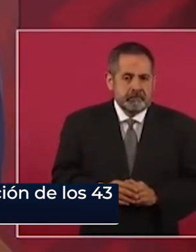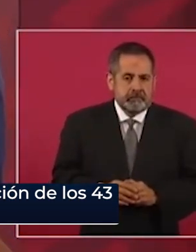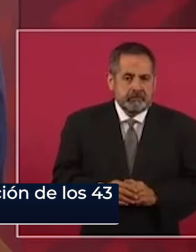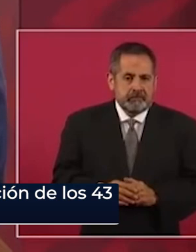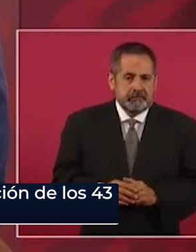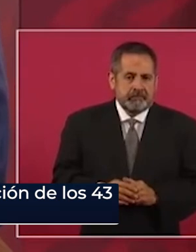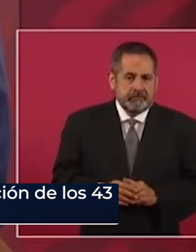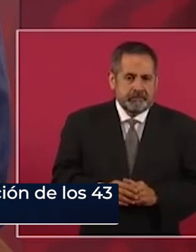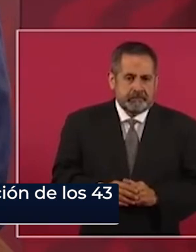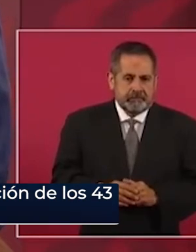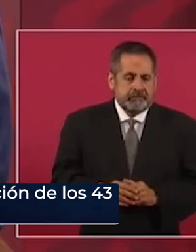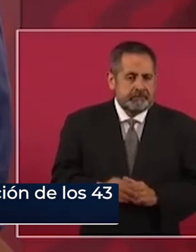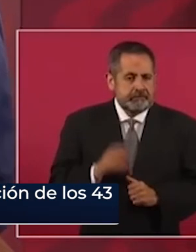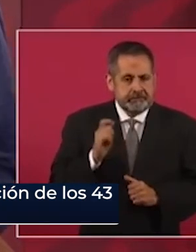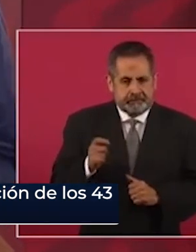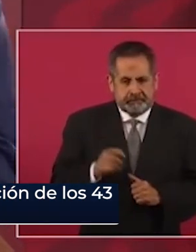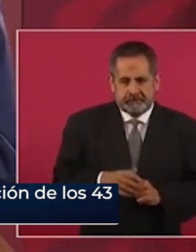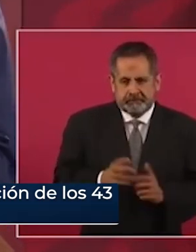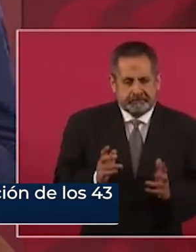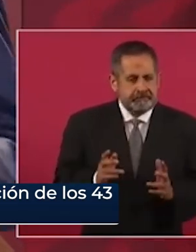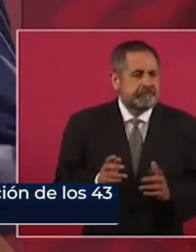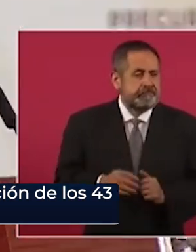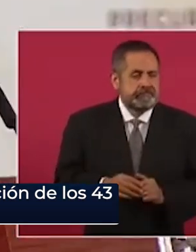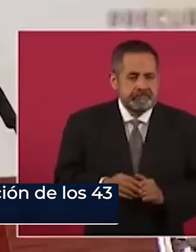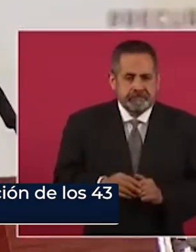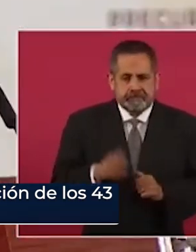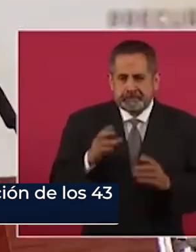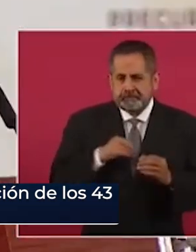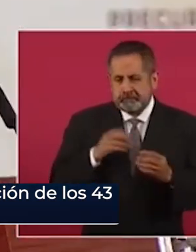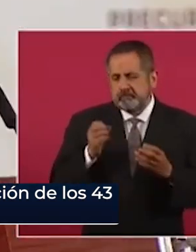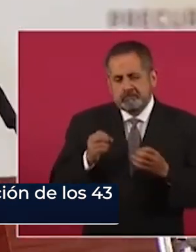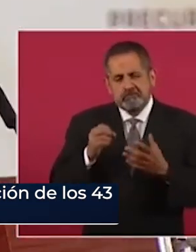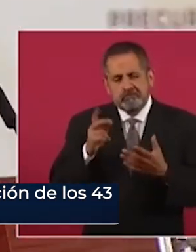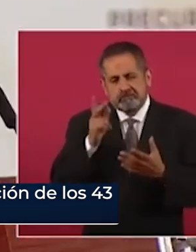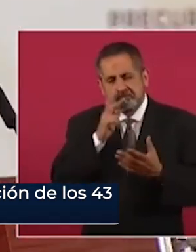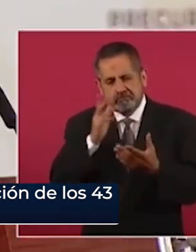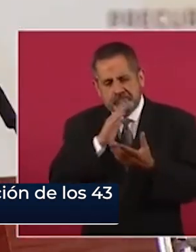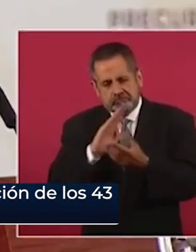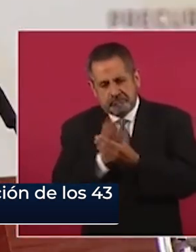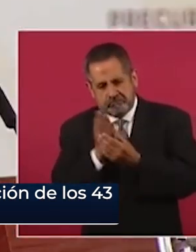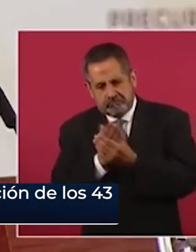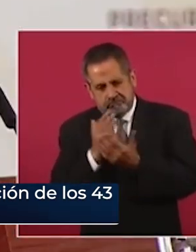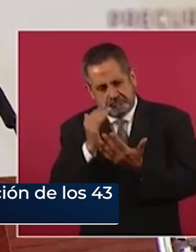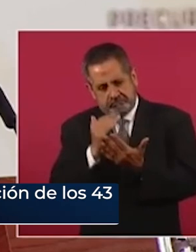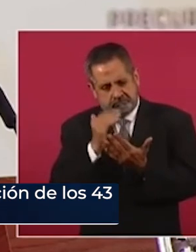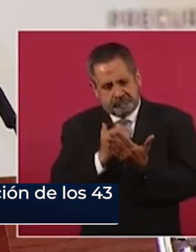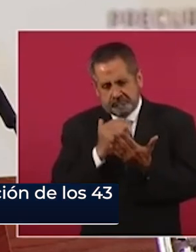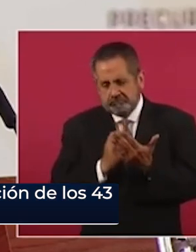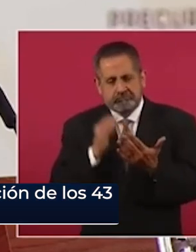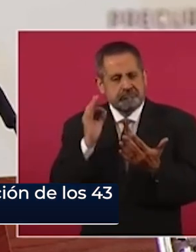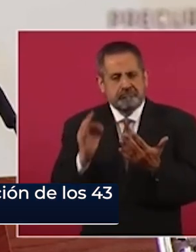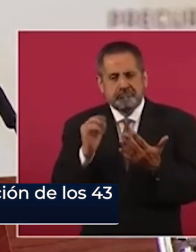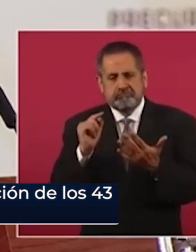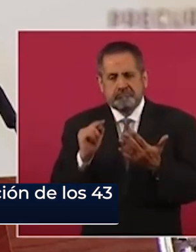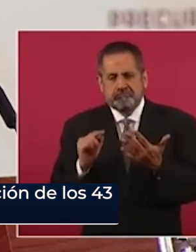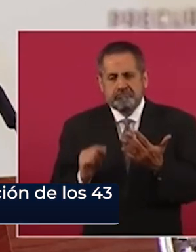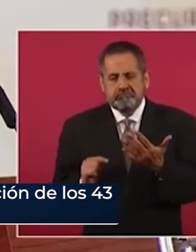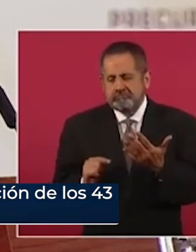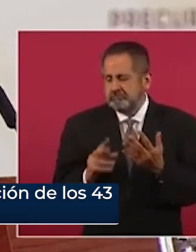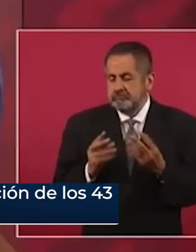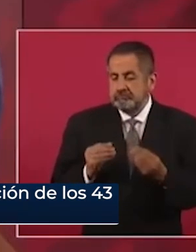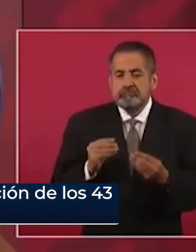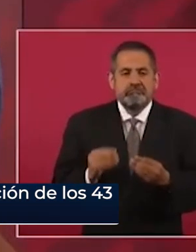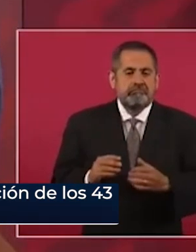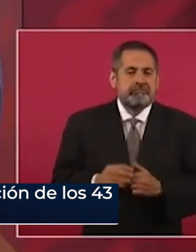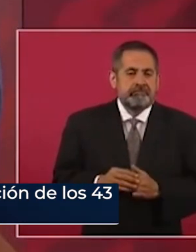el presidente Andrés Manuel López Obrador durante su mañanera de este jueves. De acuerdo al mandatario, ya se cuentan con muchos